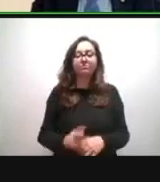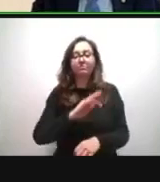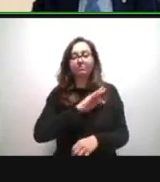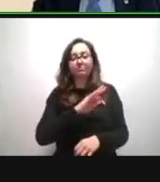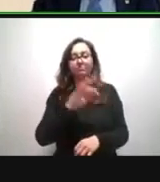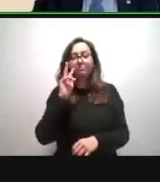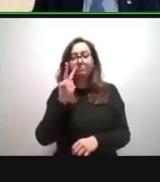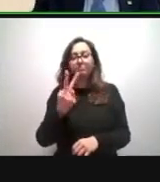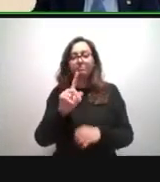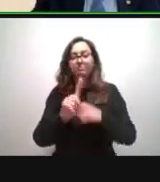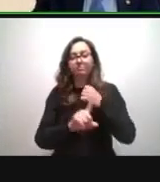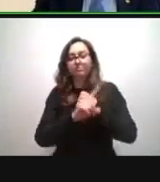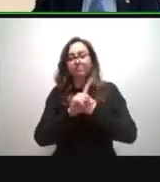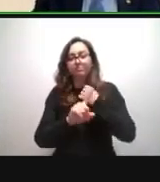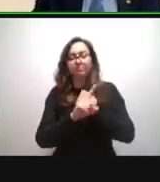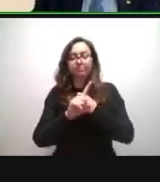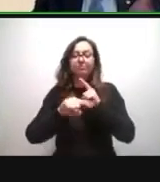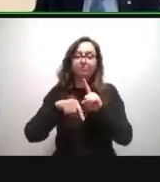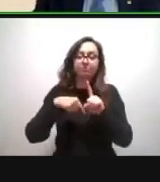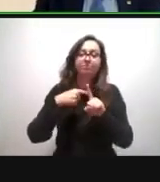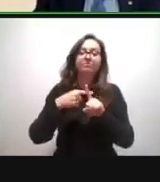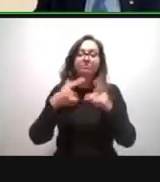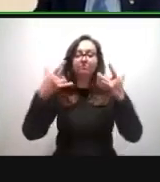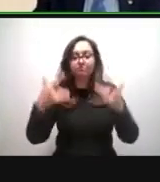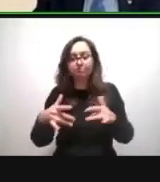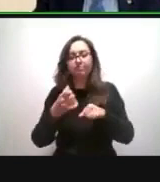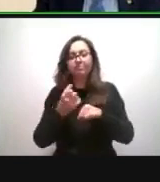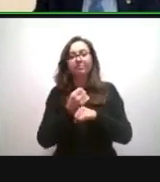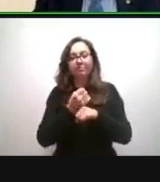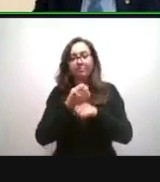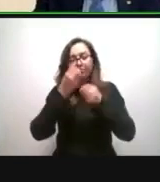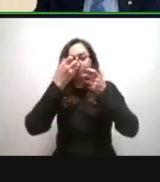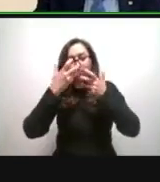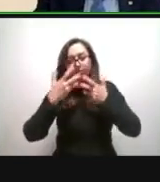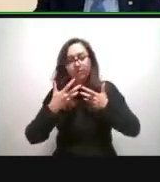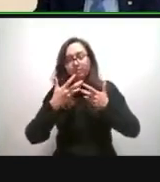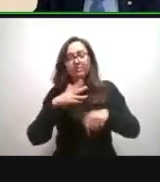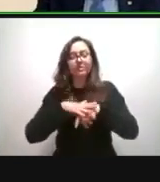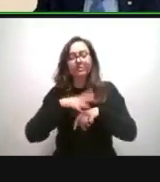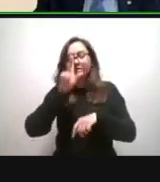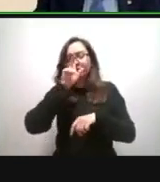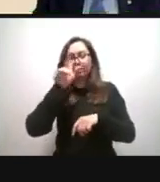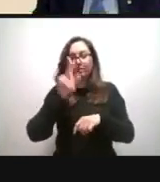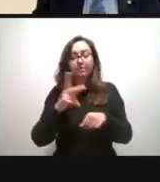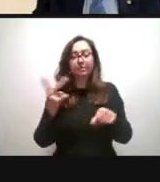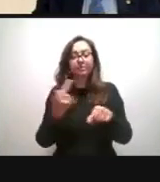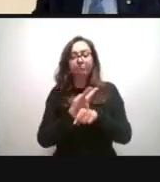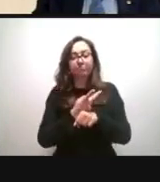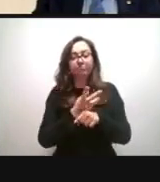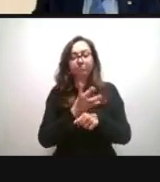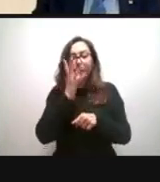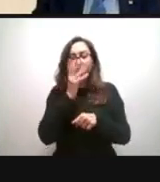se acompaña del dolor, sangrado. Lo más importante son las alteraciones funcionales que impiden